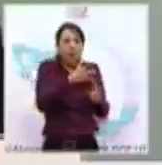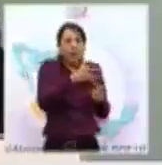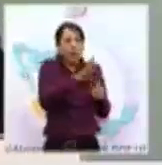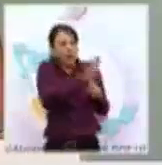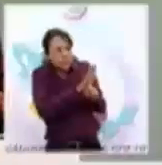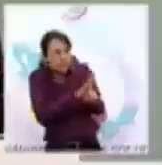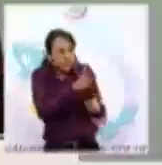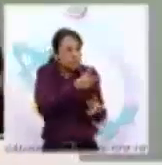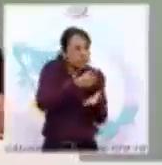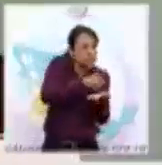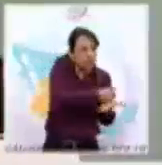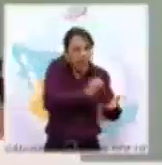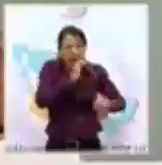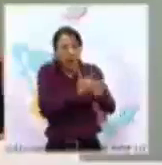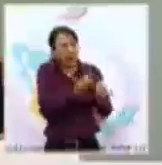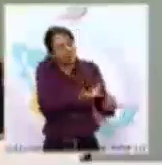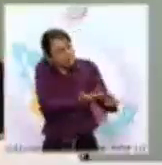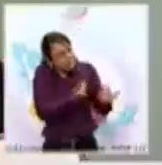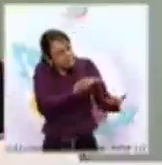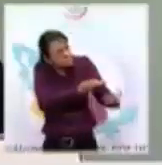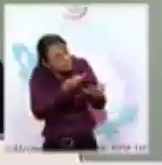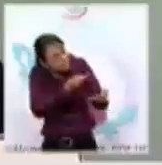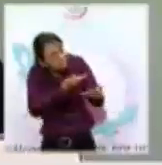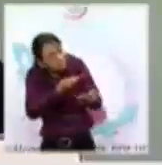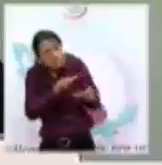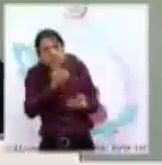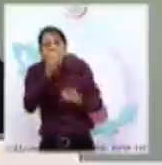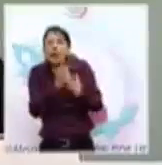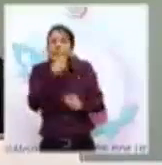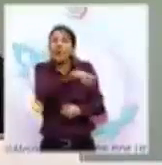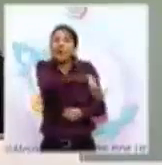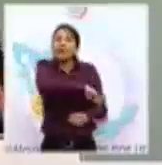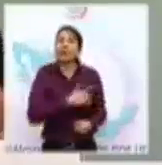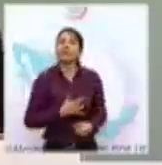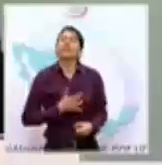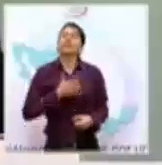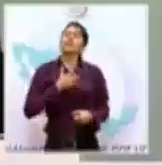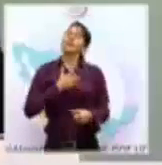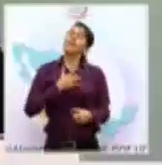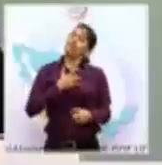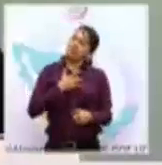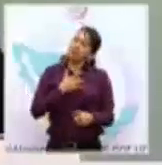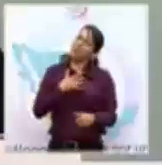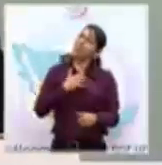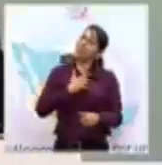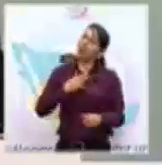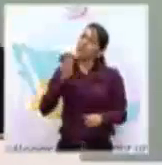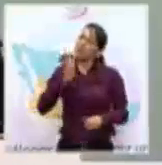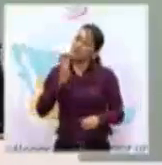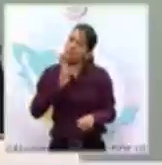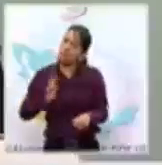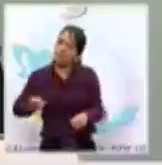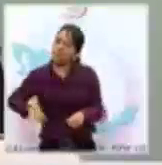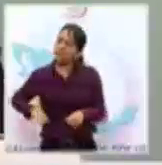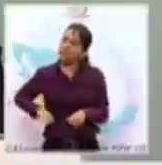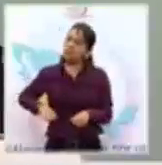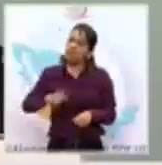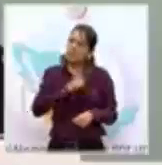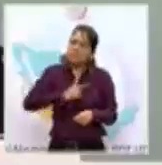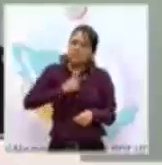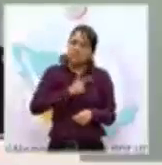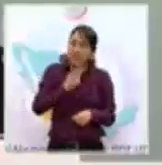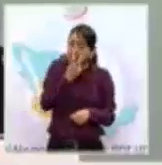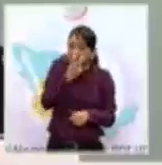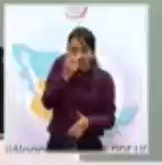visión que los interpele, que los entusiasme, ¿sí?, creo que vamos a haber